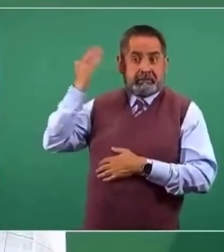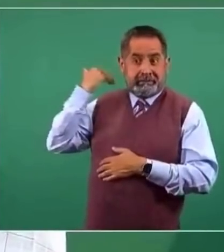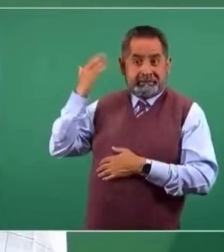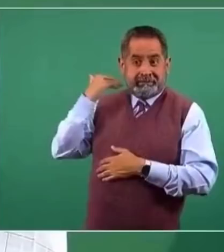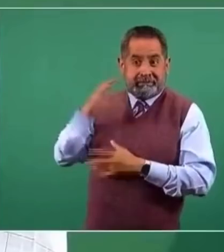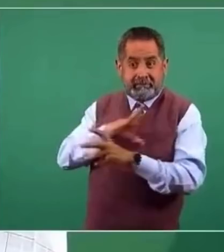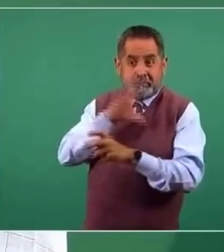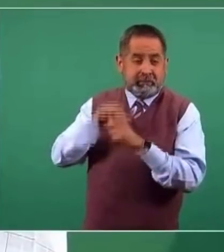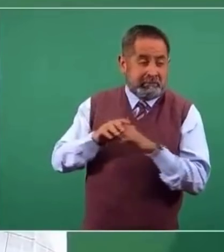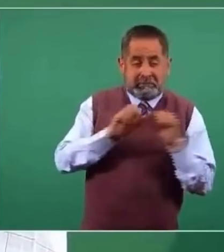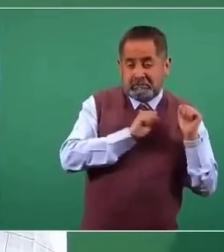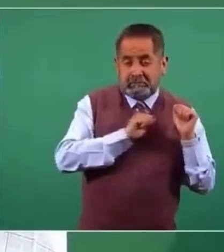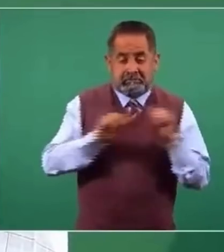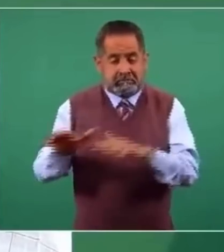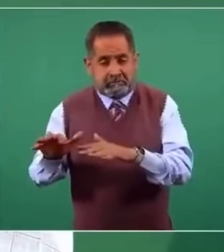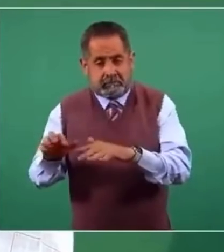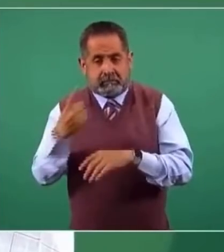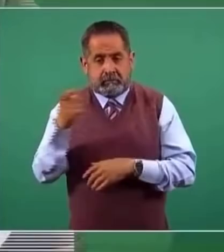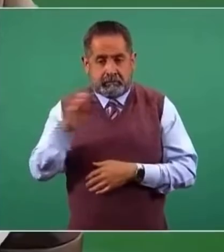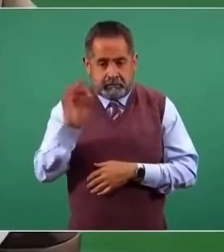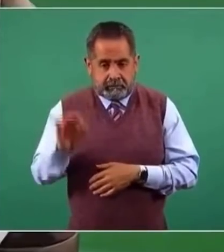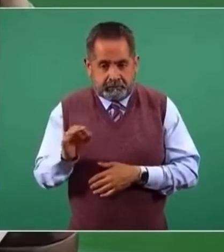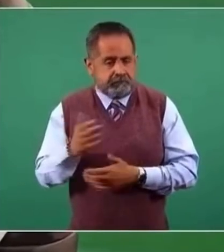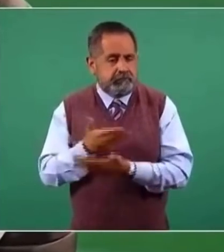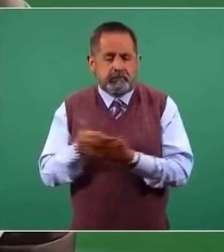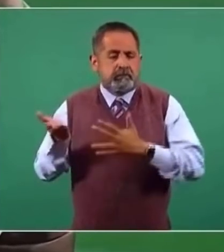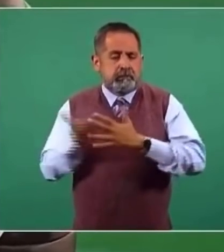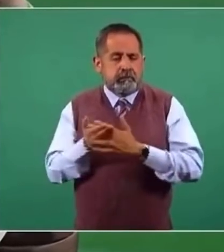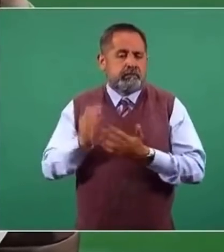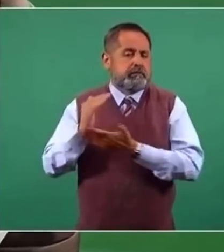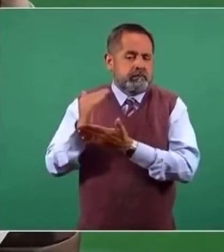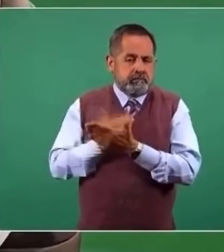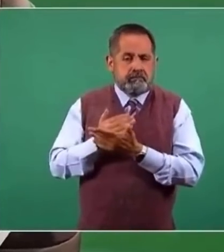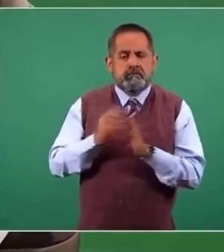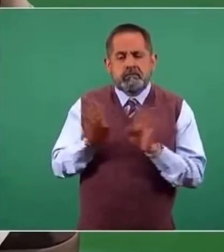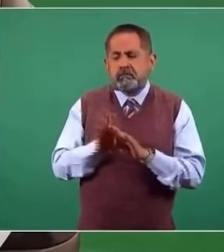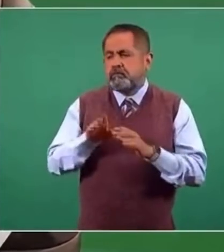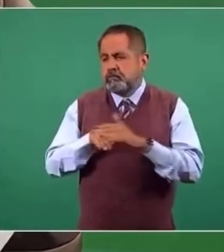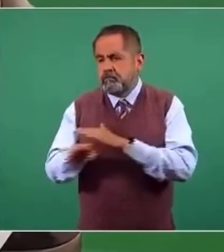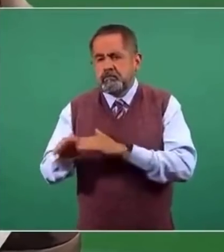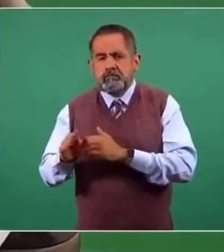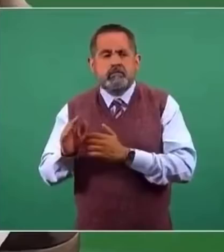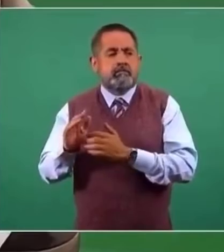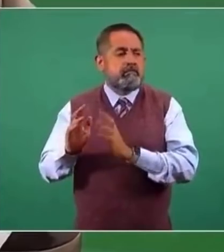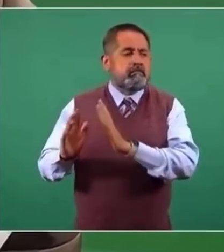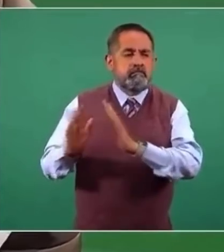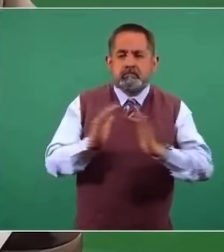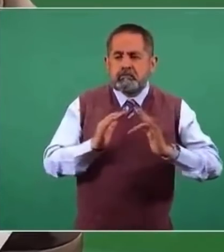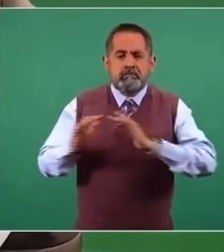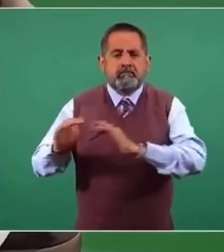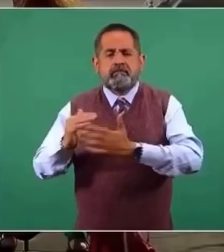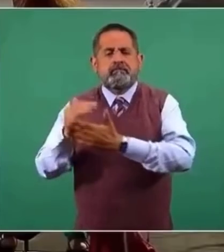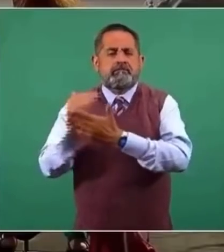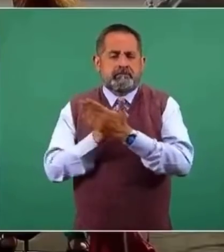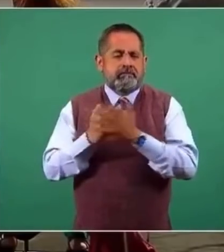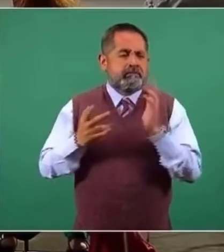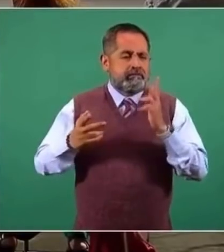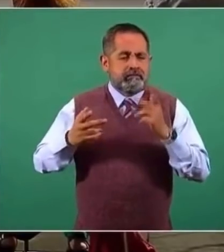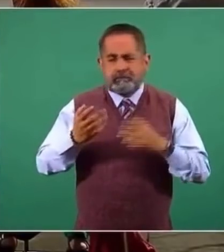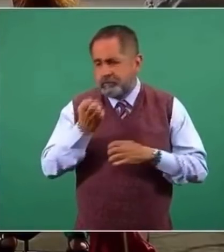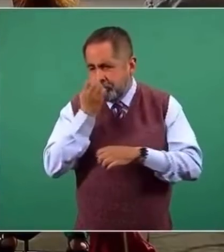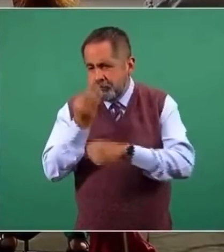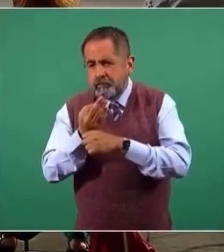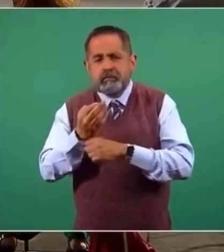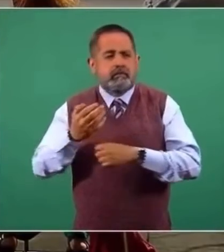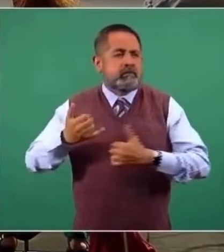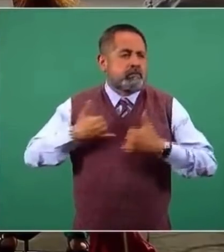clases antes de la epidemia. Y obviamente eso también lleva a una movilización, ya sea del estudiante o